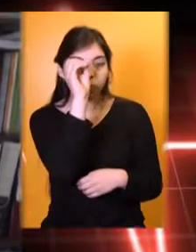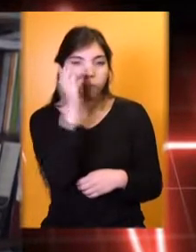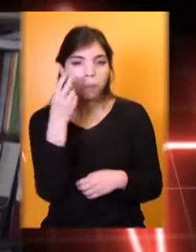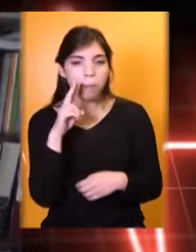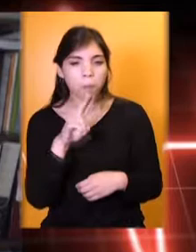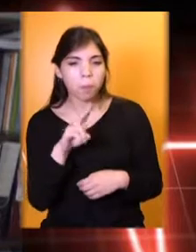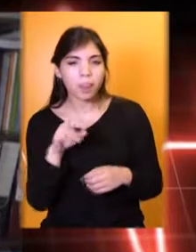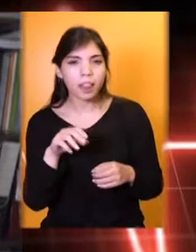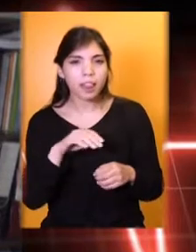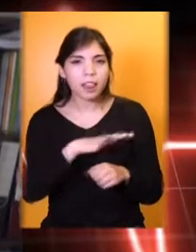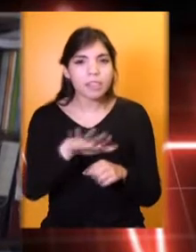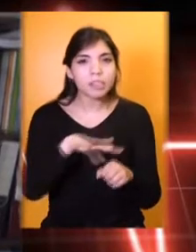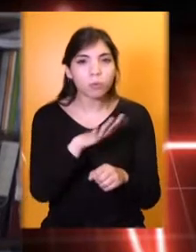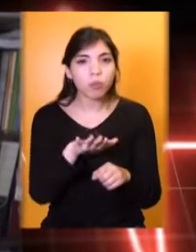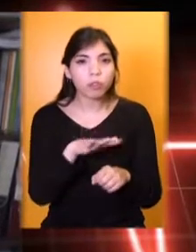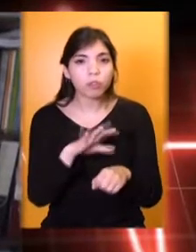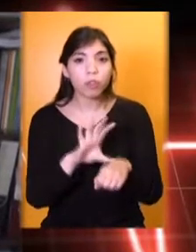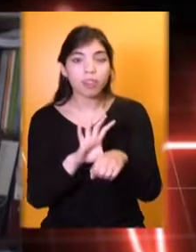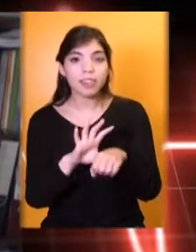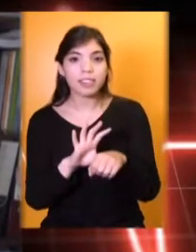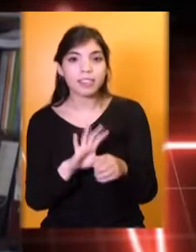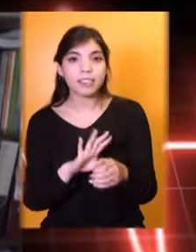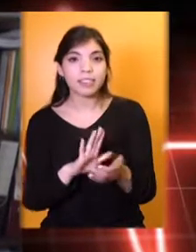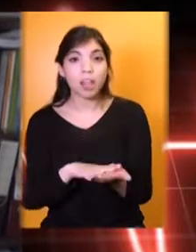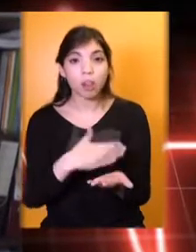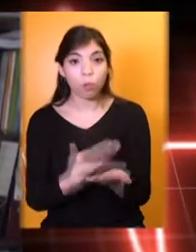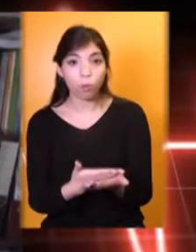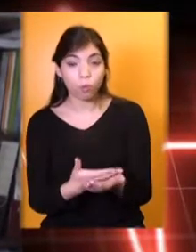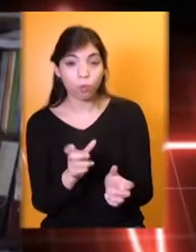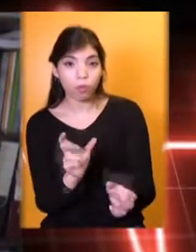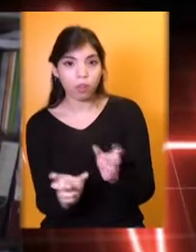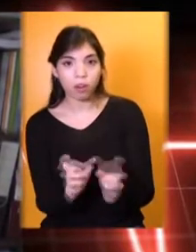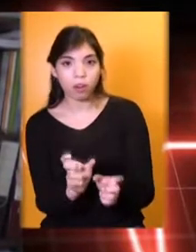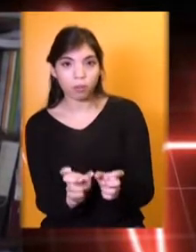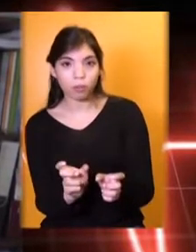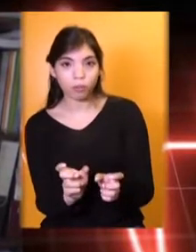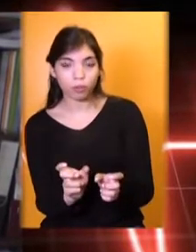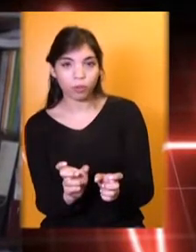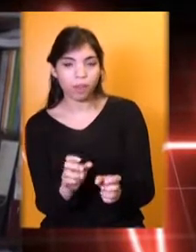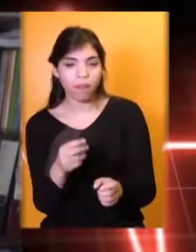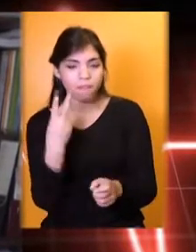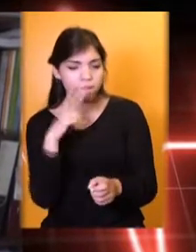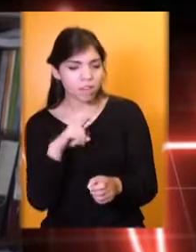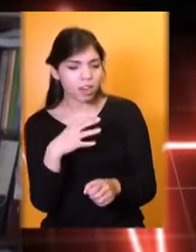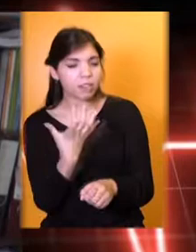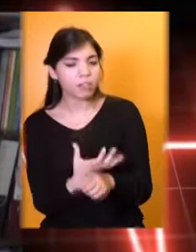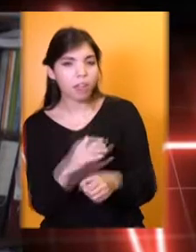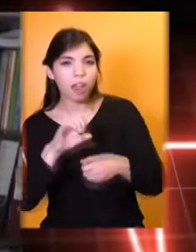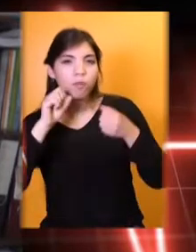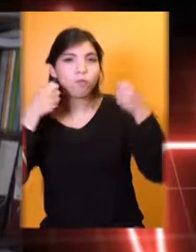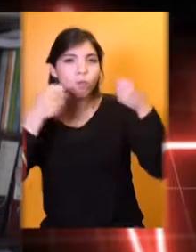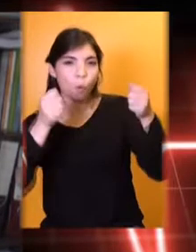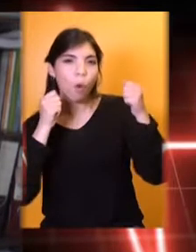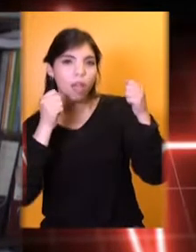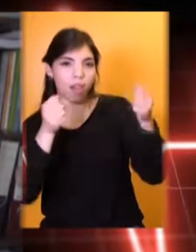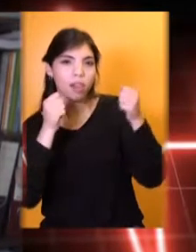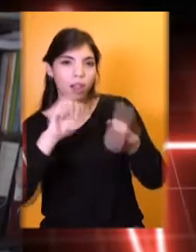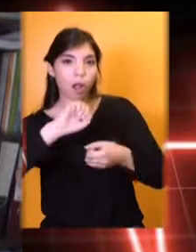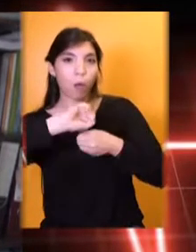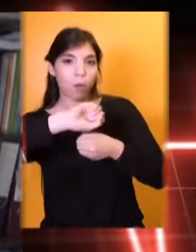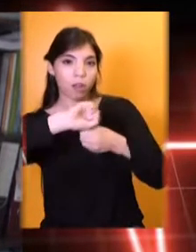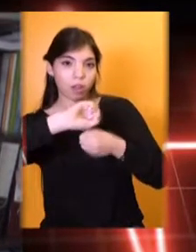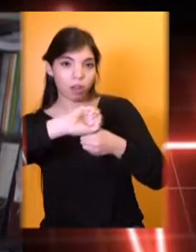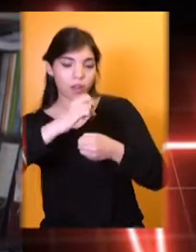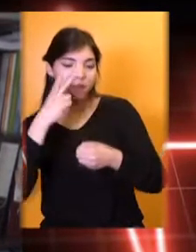la situación de salud de los internos, ver los que están en huelga, si es que hay, sigue gente en huelga hoy día,